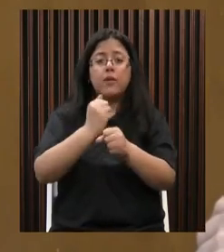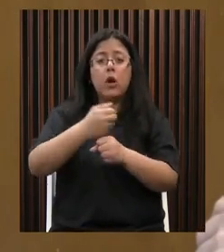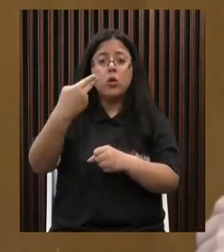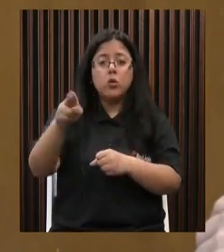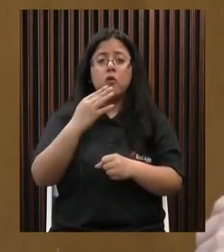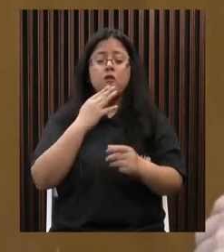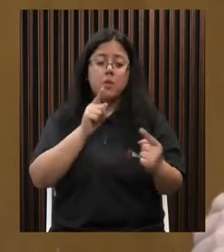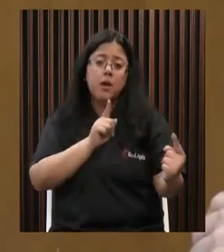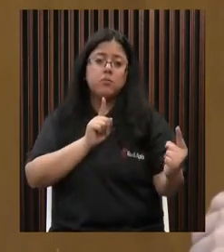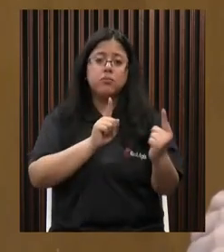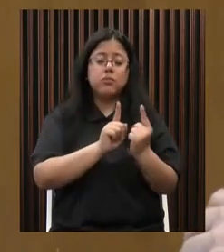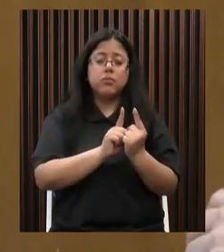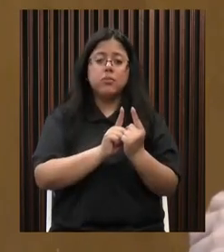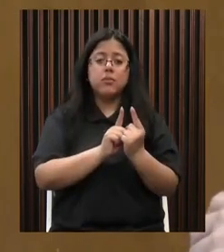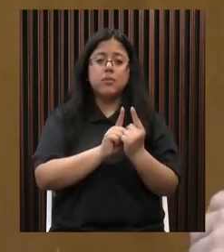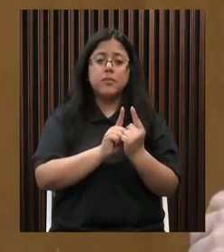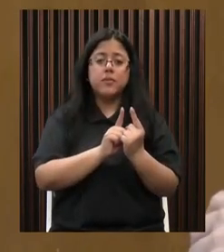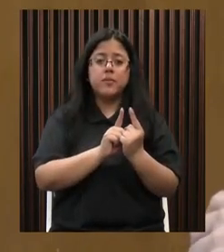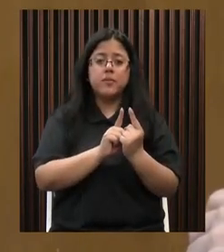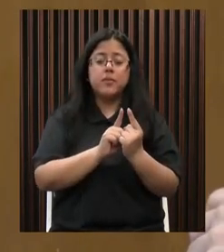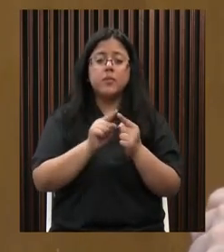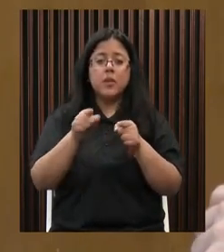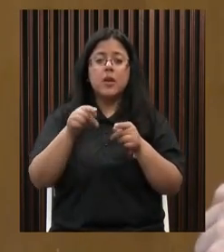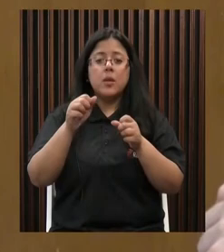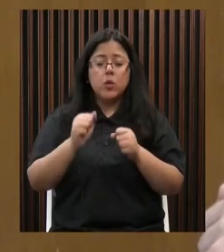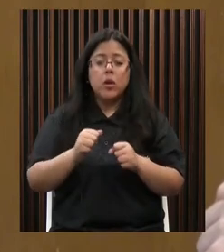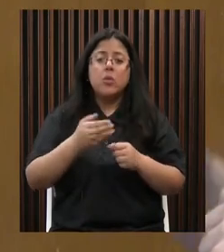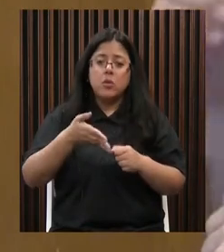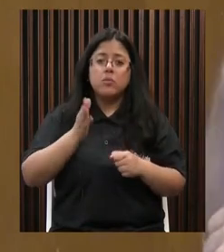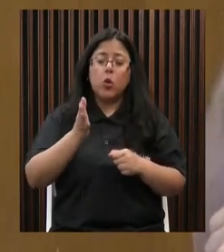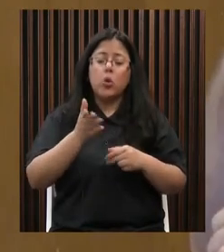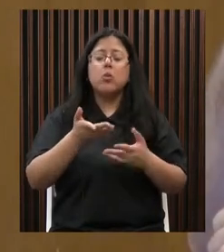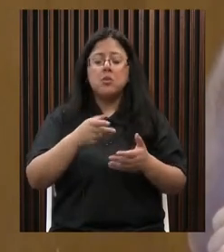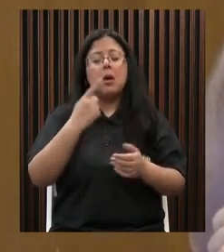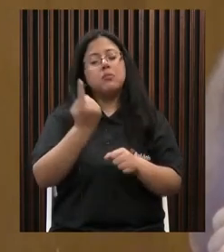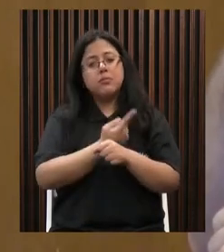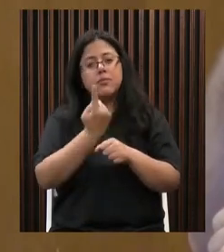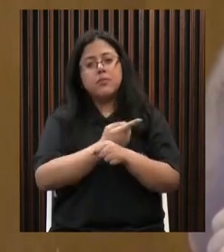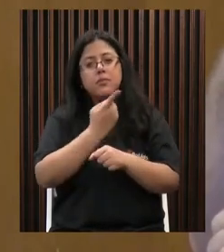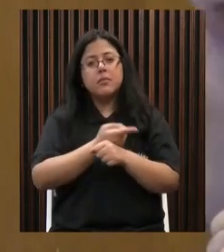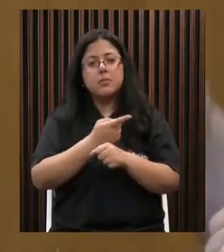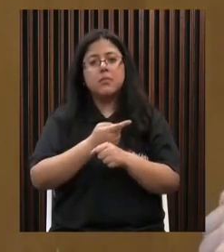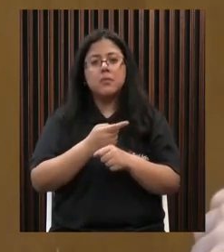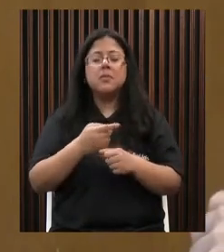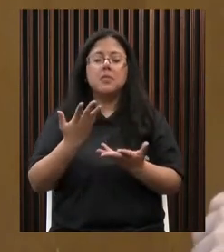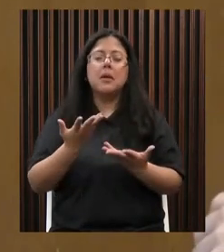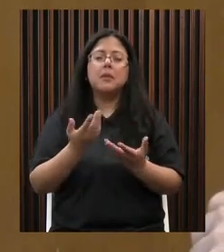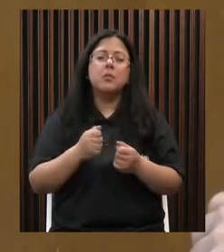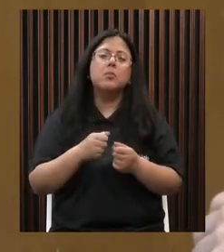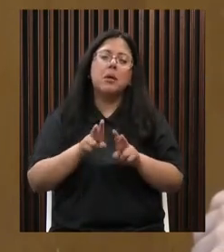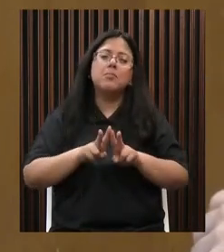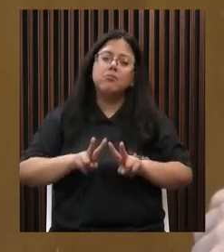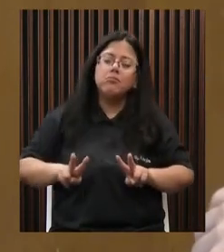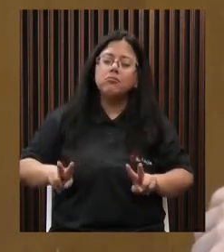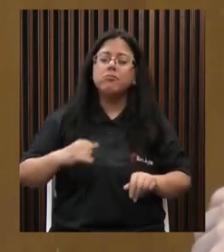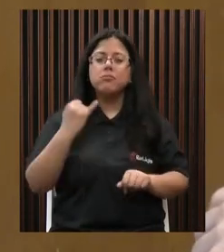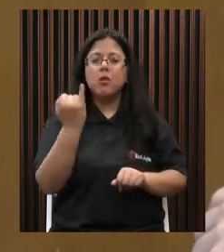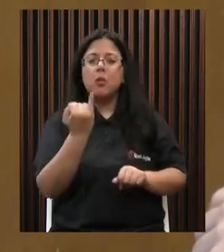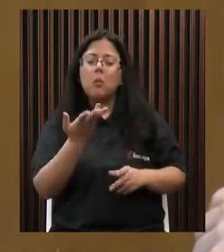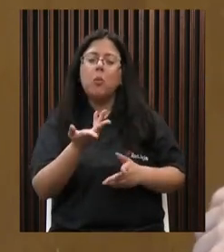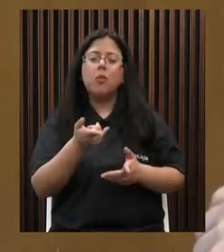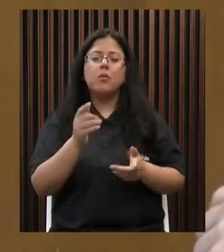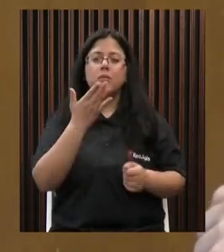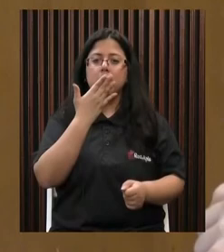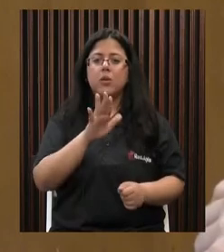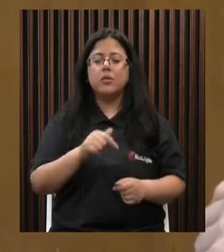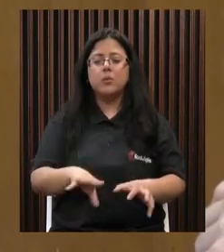acercarte a nosotros, vamos, podemos seguir conversando nosotros ya de manera más individual o quizás mejor. Así